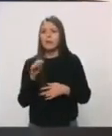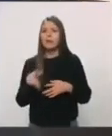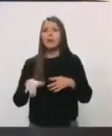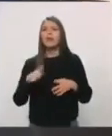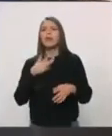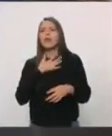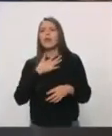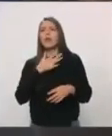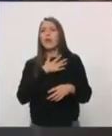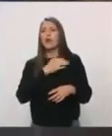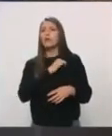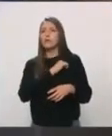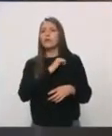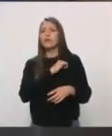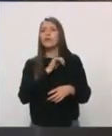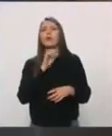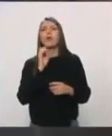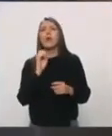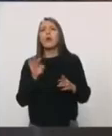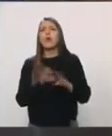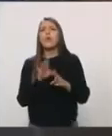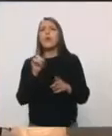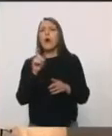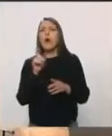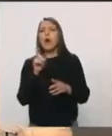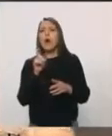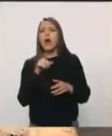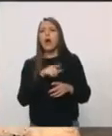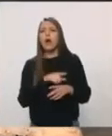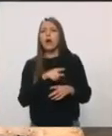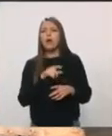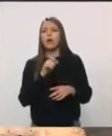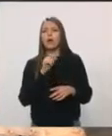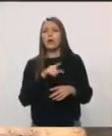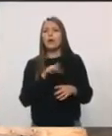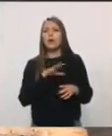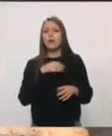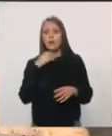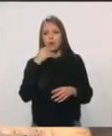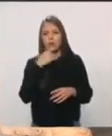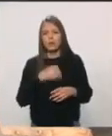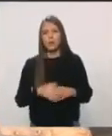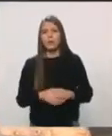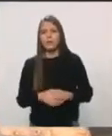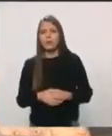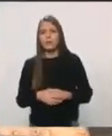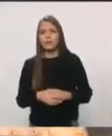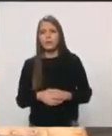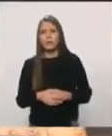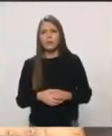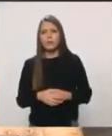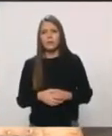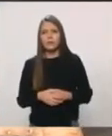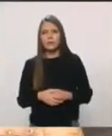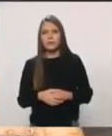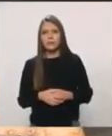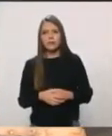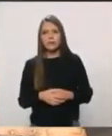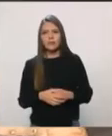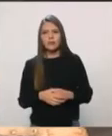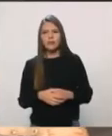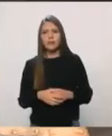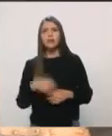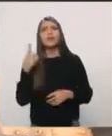a toser, o como es líquido, va a correr. Entonces, O sea, mientras está como en esta posición